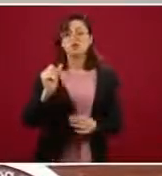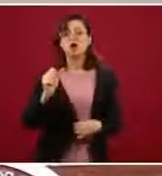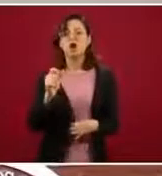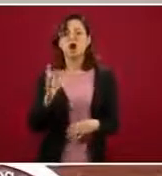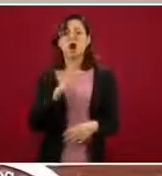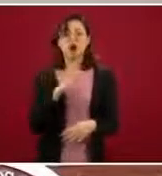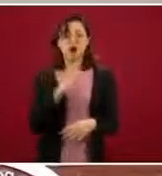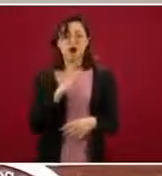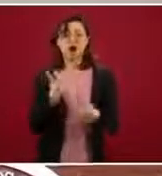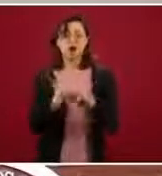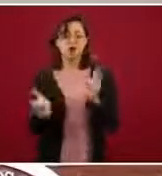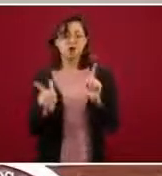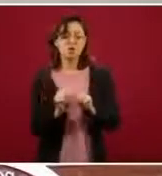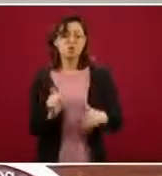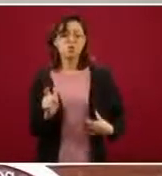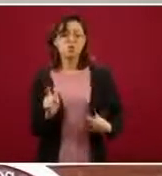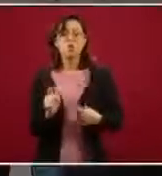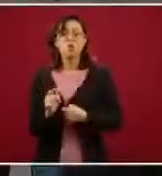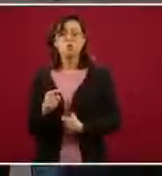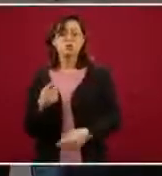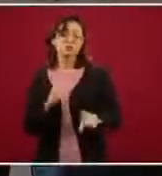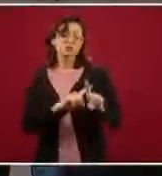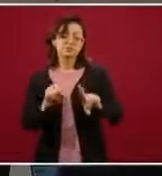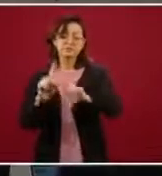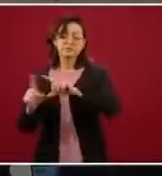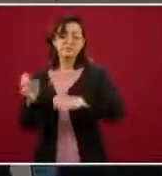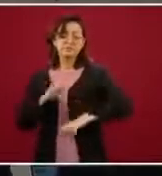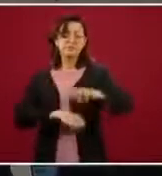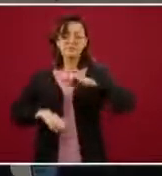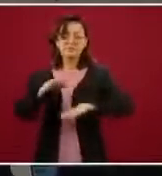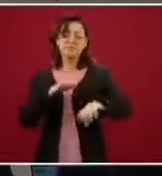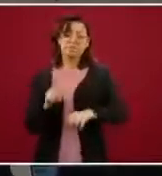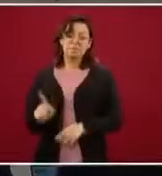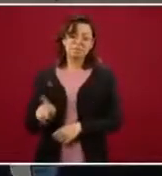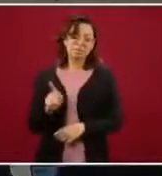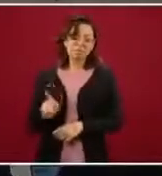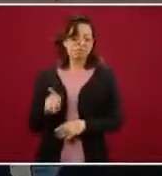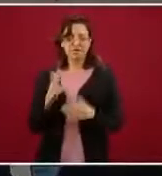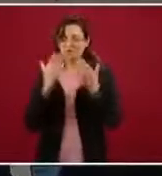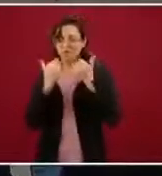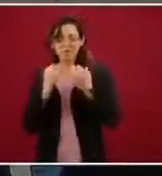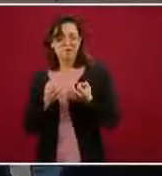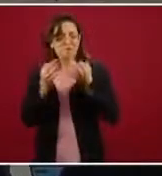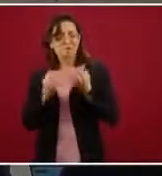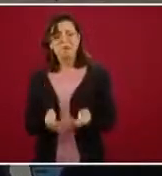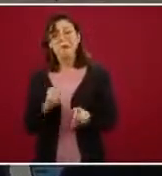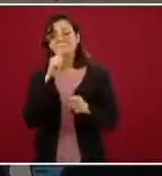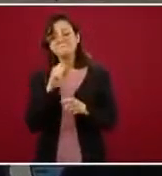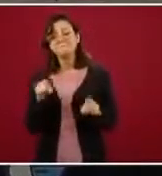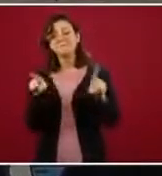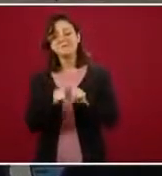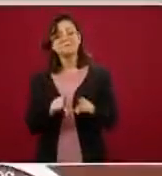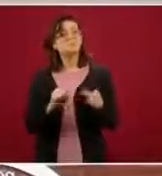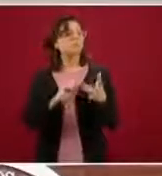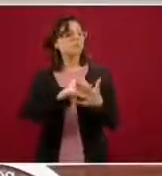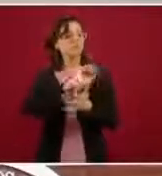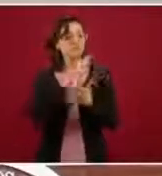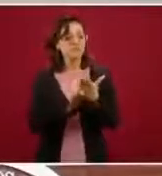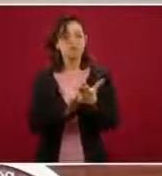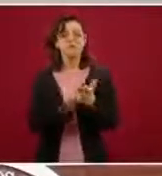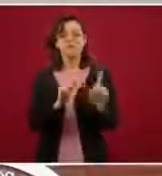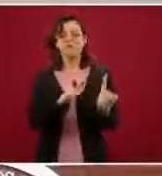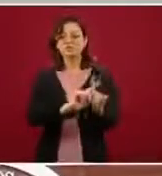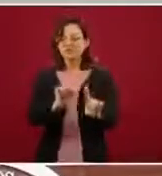hay empresas de naturaleza fachada, se adquieren o se venden facturas que